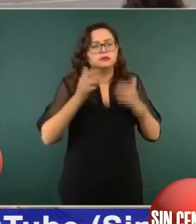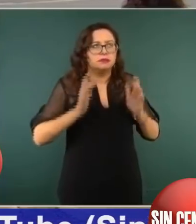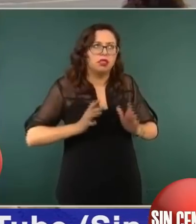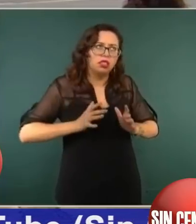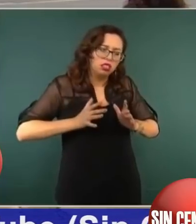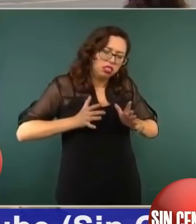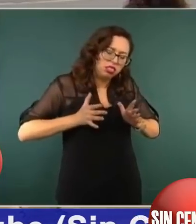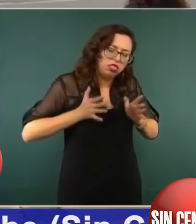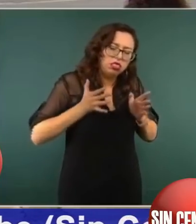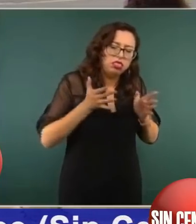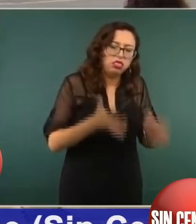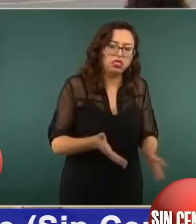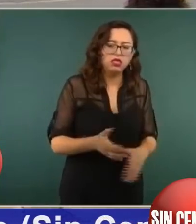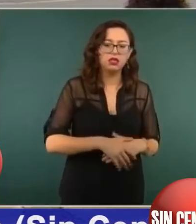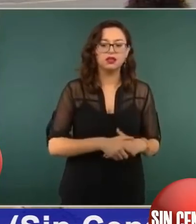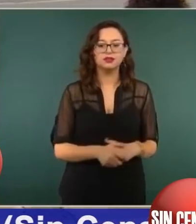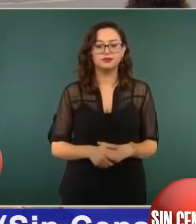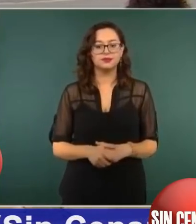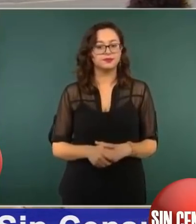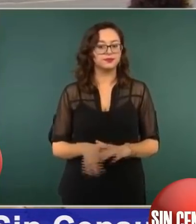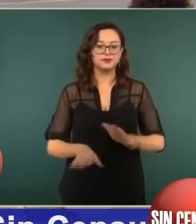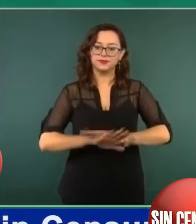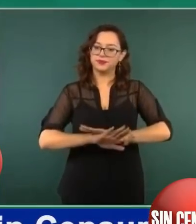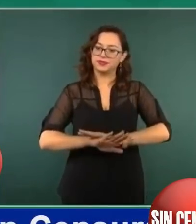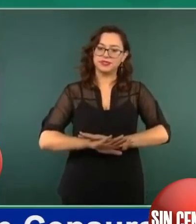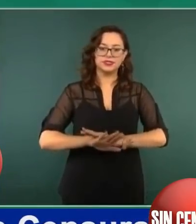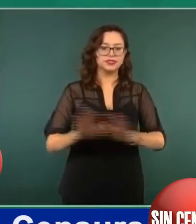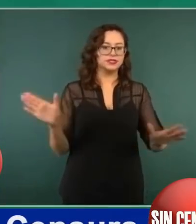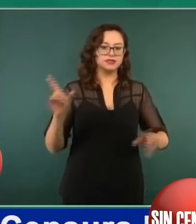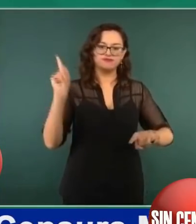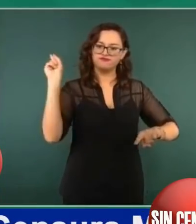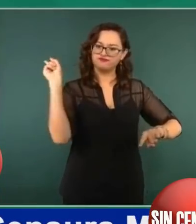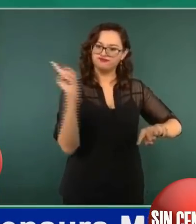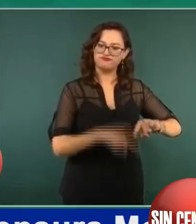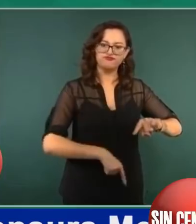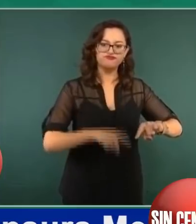Todo eso se tiene que